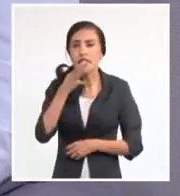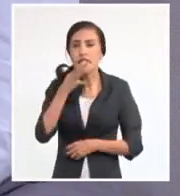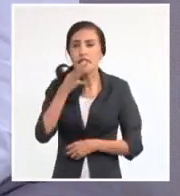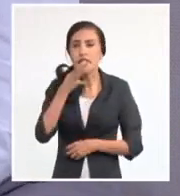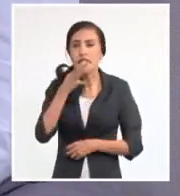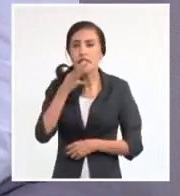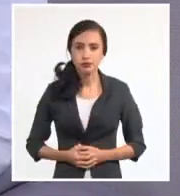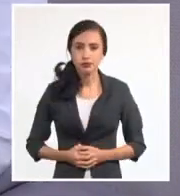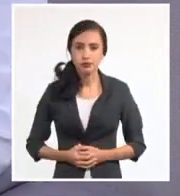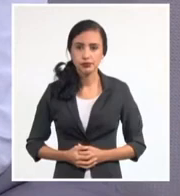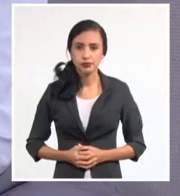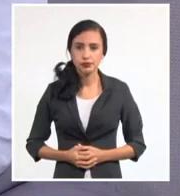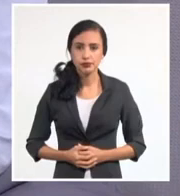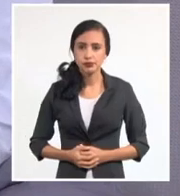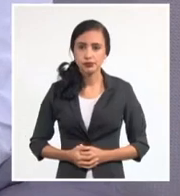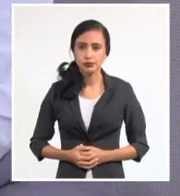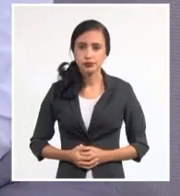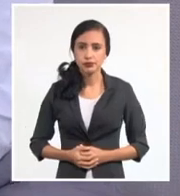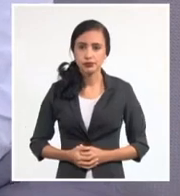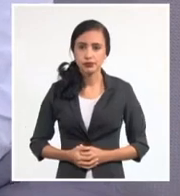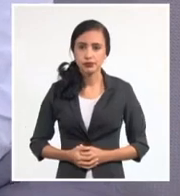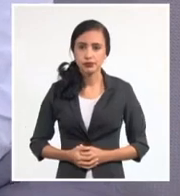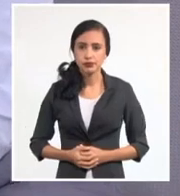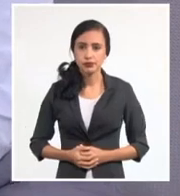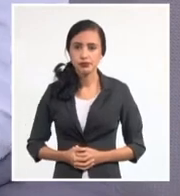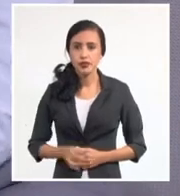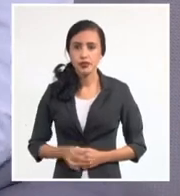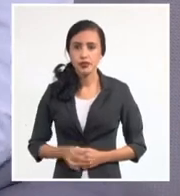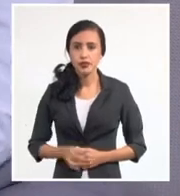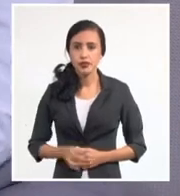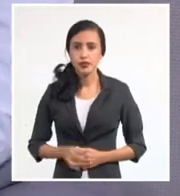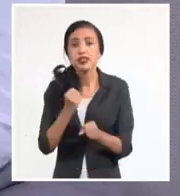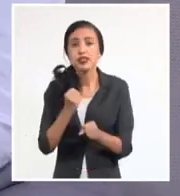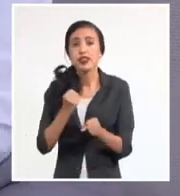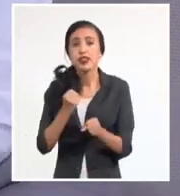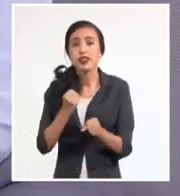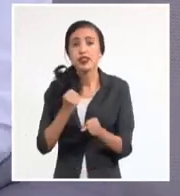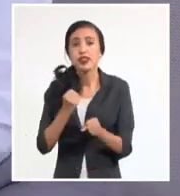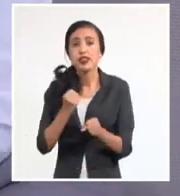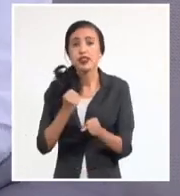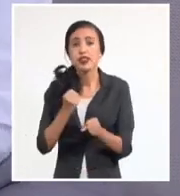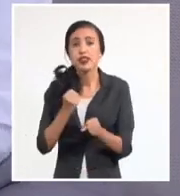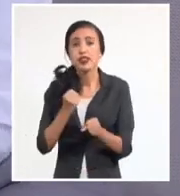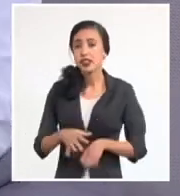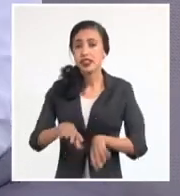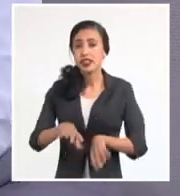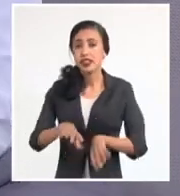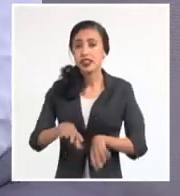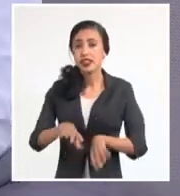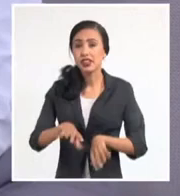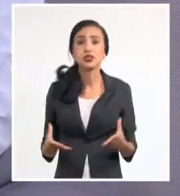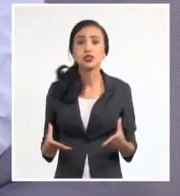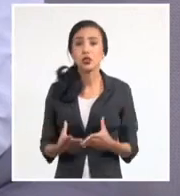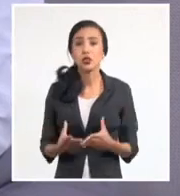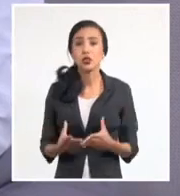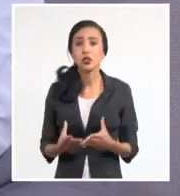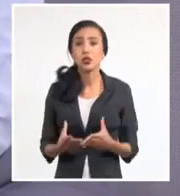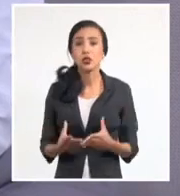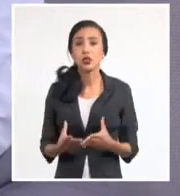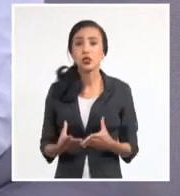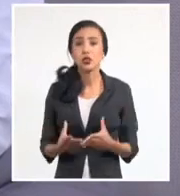sesgue realmente la dimensión tremenda de Fidel, sino que lo trate de dar en toda su integralidad, para que se sepa